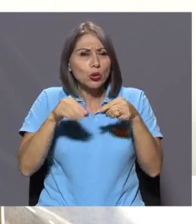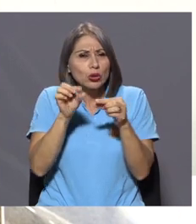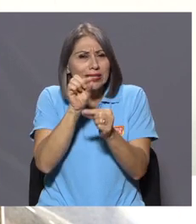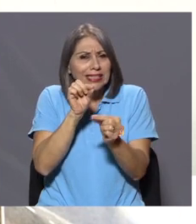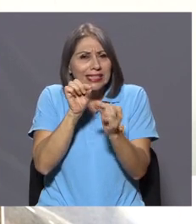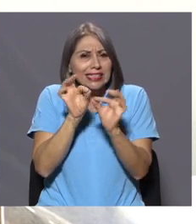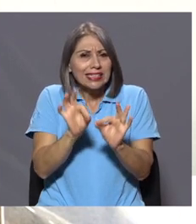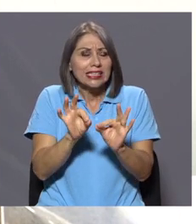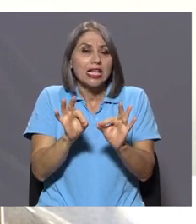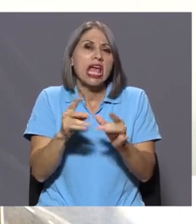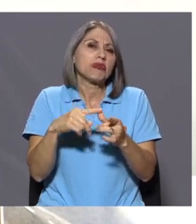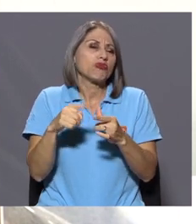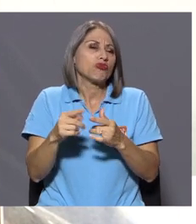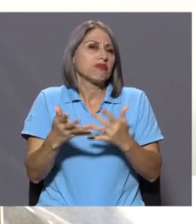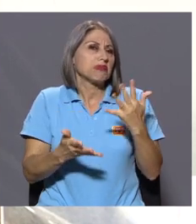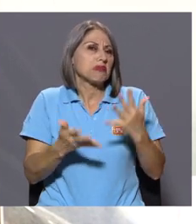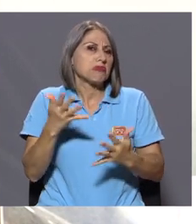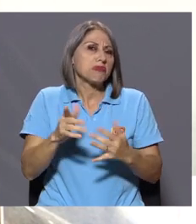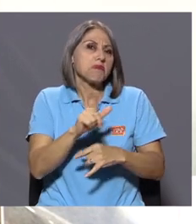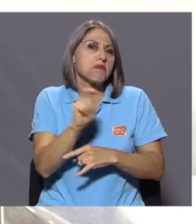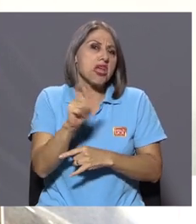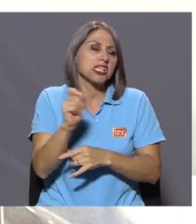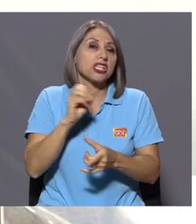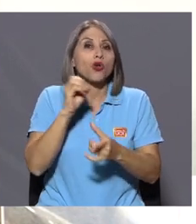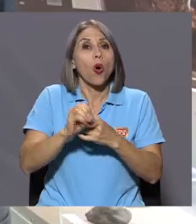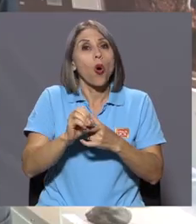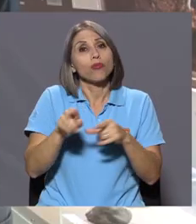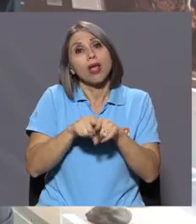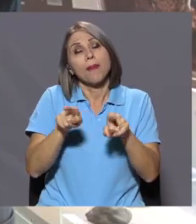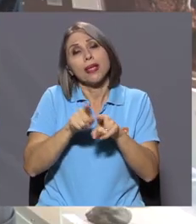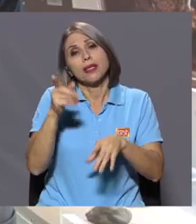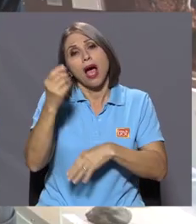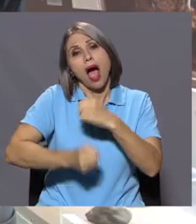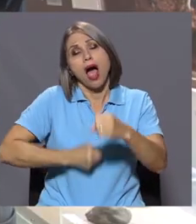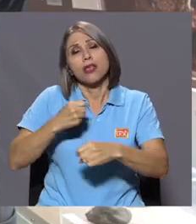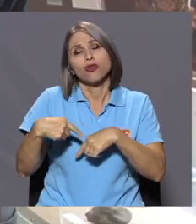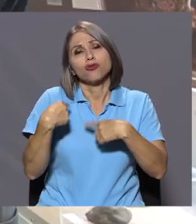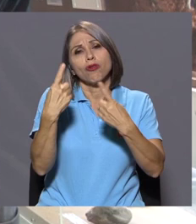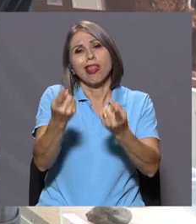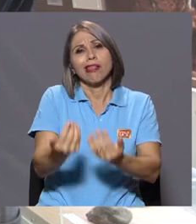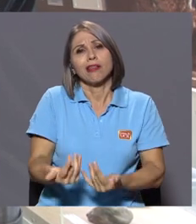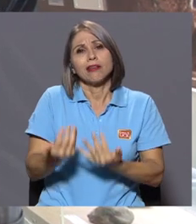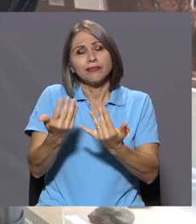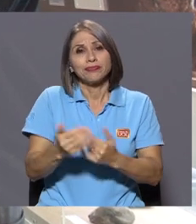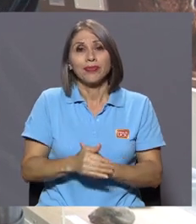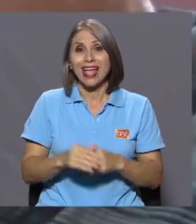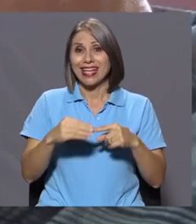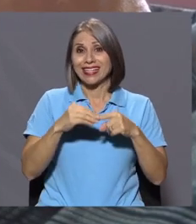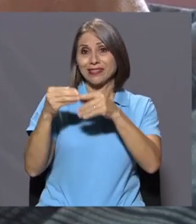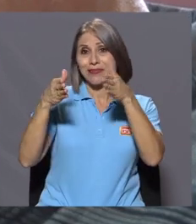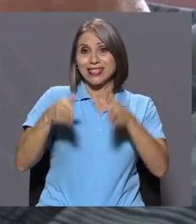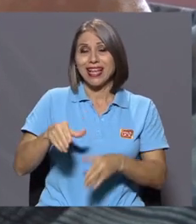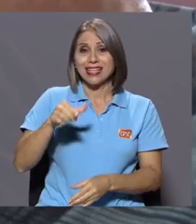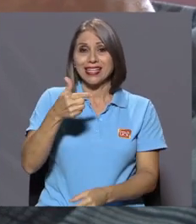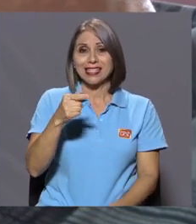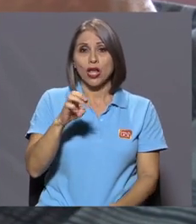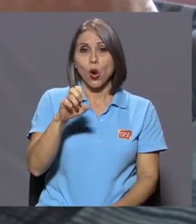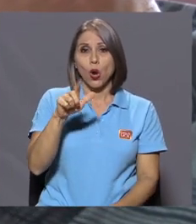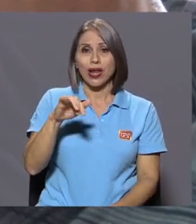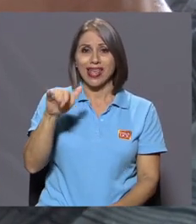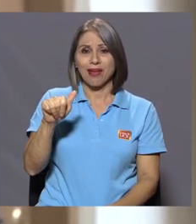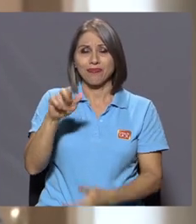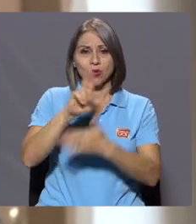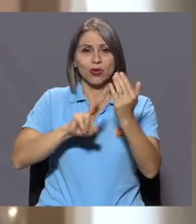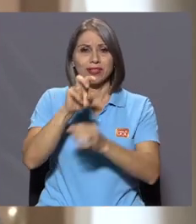que con seguridad nos va a llevar meses o, como le digo, incluso años quizás. Según los geólogos de la Universidad de Costa